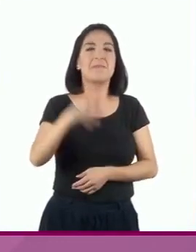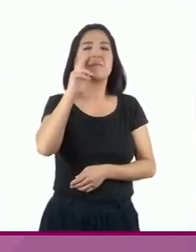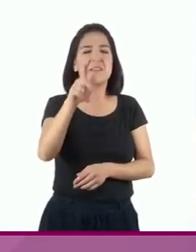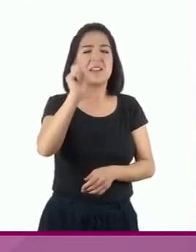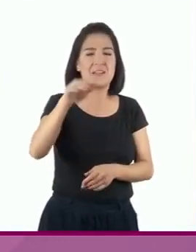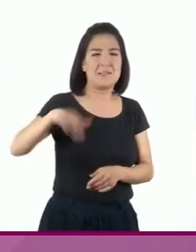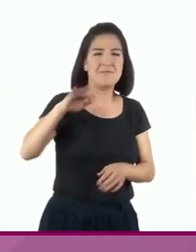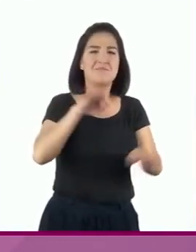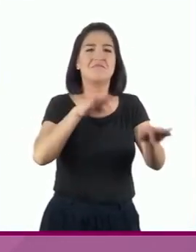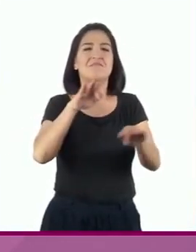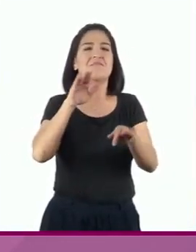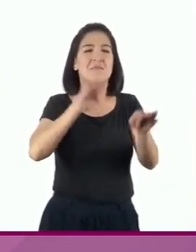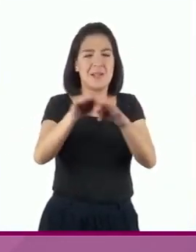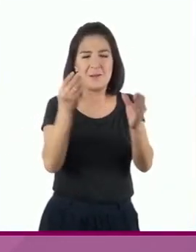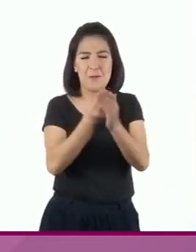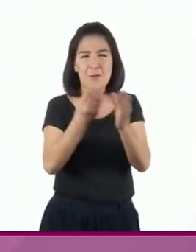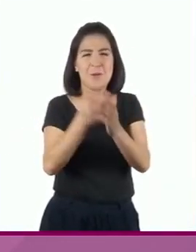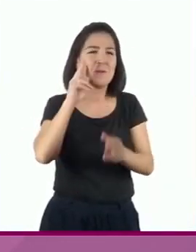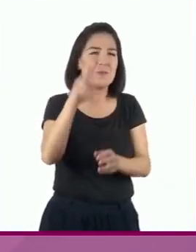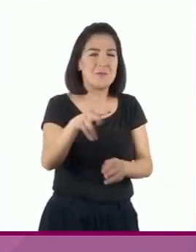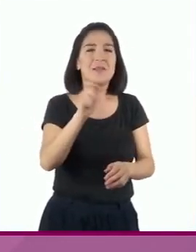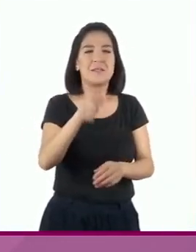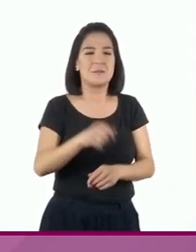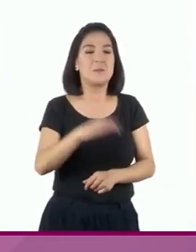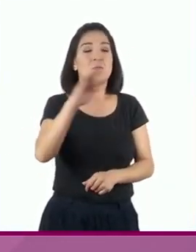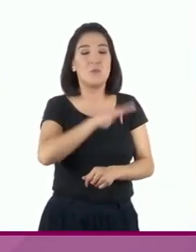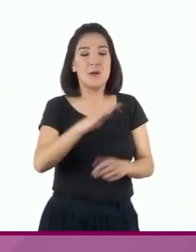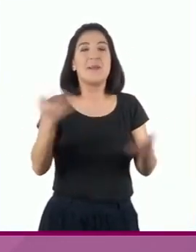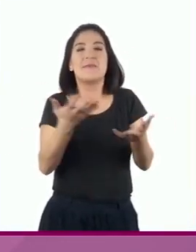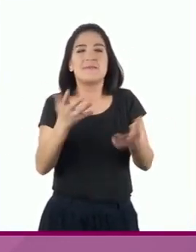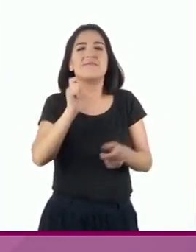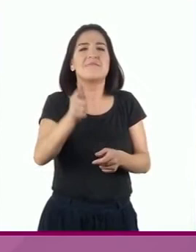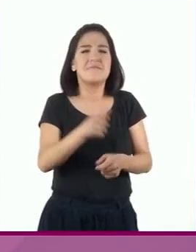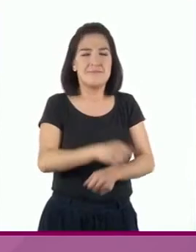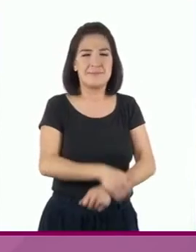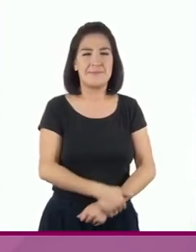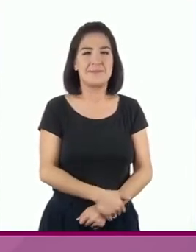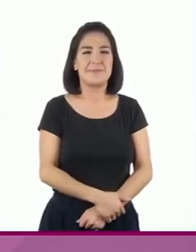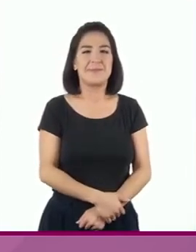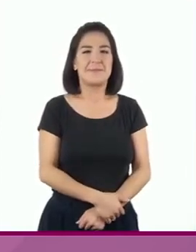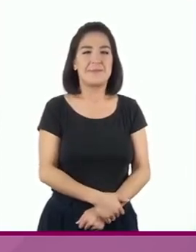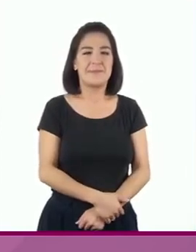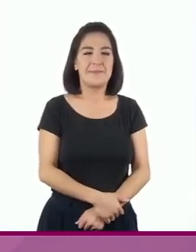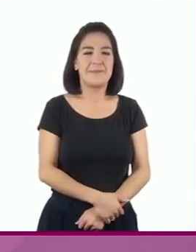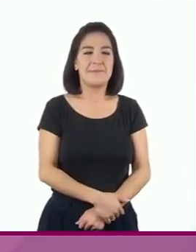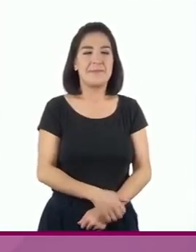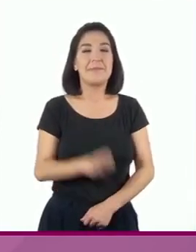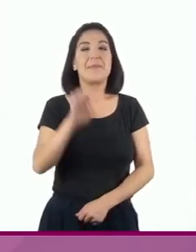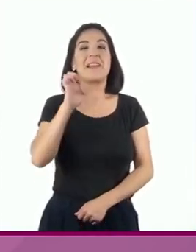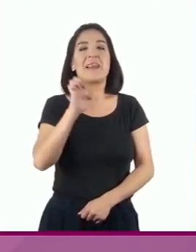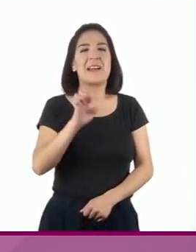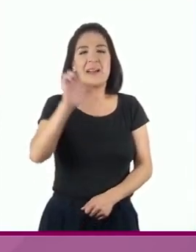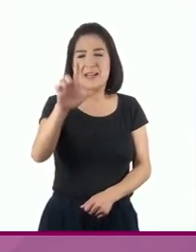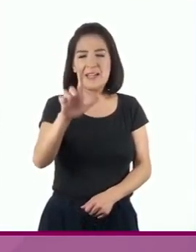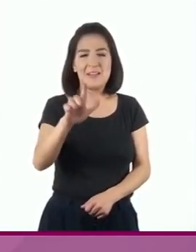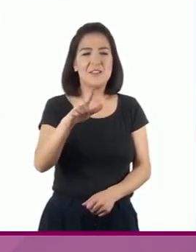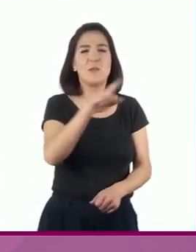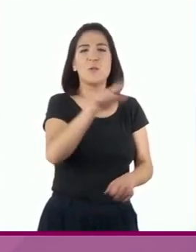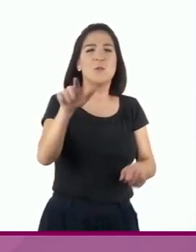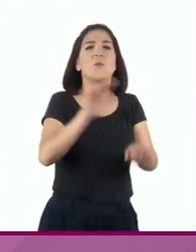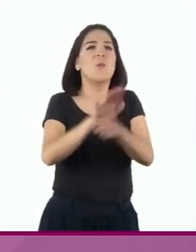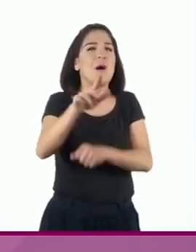concluir, recurriremos nuevamente a su ayuda, al igual que al inicio. El siguiente texto está incompleto. Apoyemos